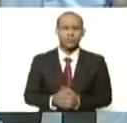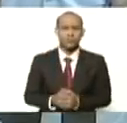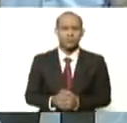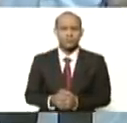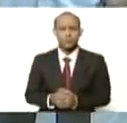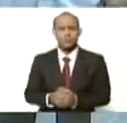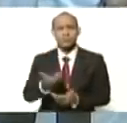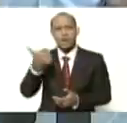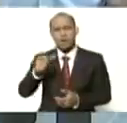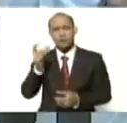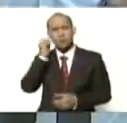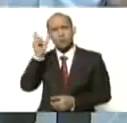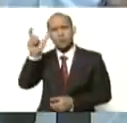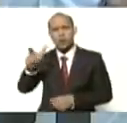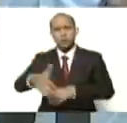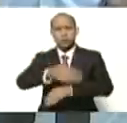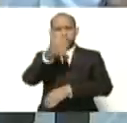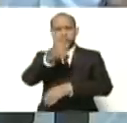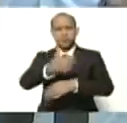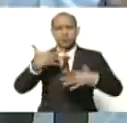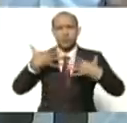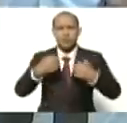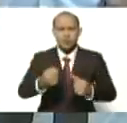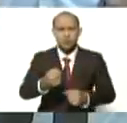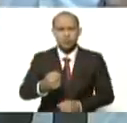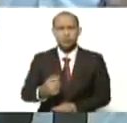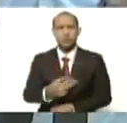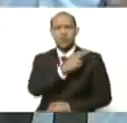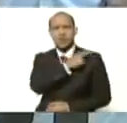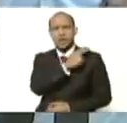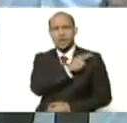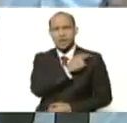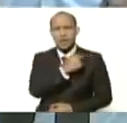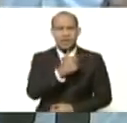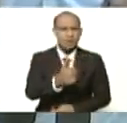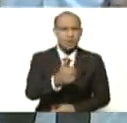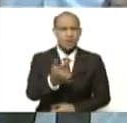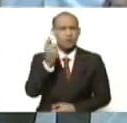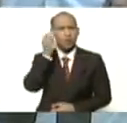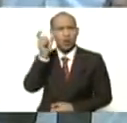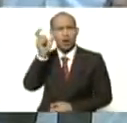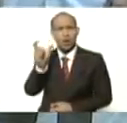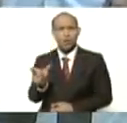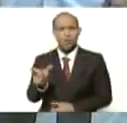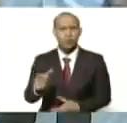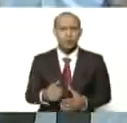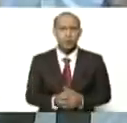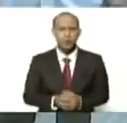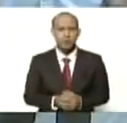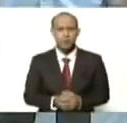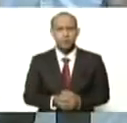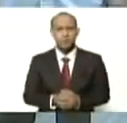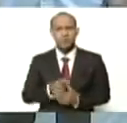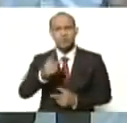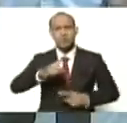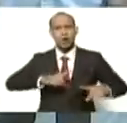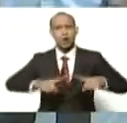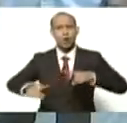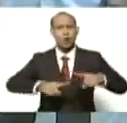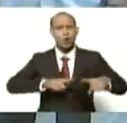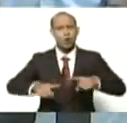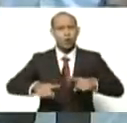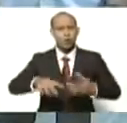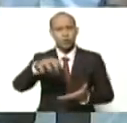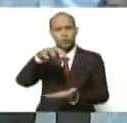única de salud la doctora mayra la directora de esta institución del hospital central la doctora roxanna vásquez y el coordinador regional de las